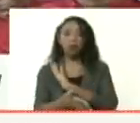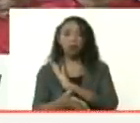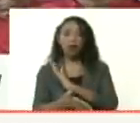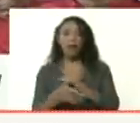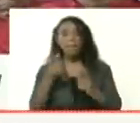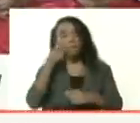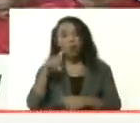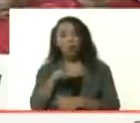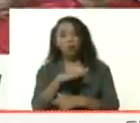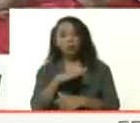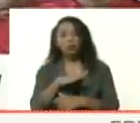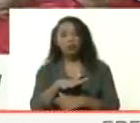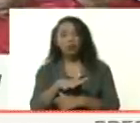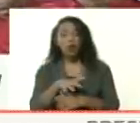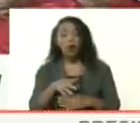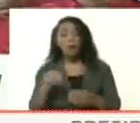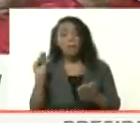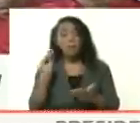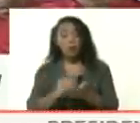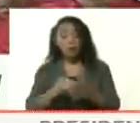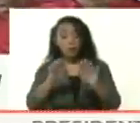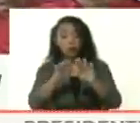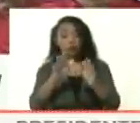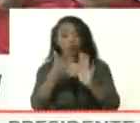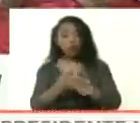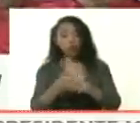Cuando nosotros ponemos sobre la mesa y decimos la verdad,